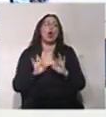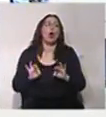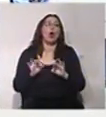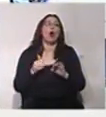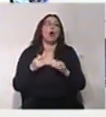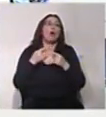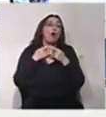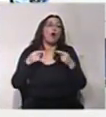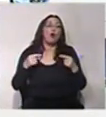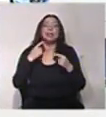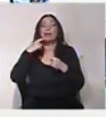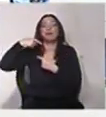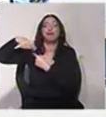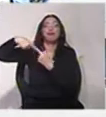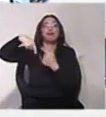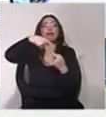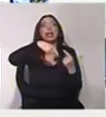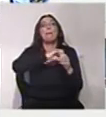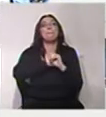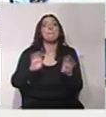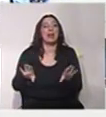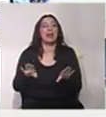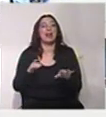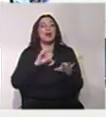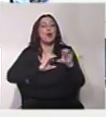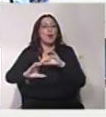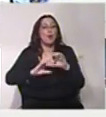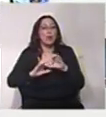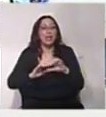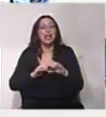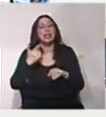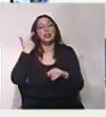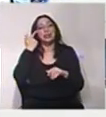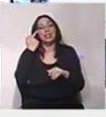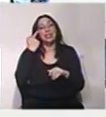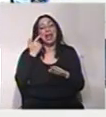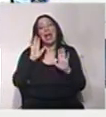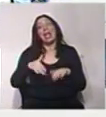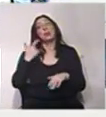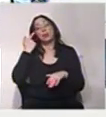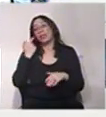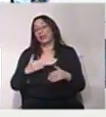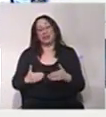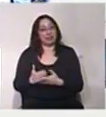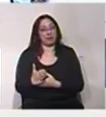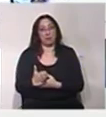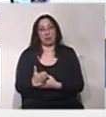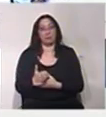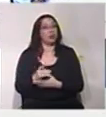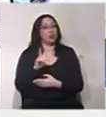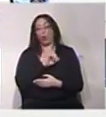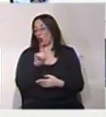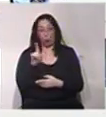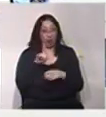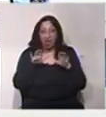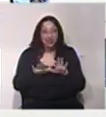están mal comunicadas, de que el suicida es suicida siempre. No. Y esto no es así.